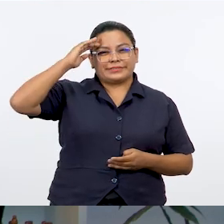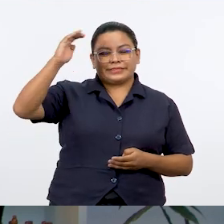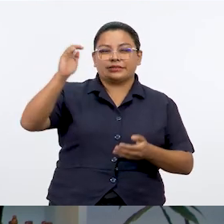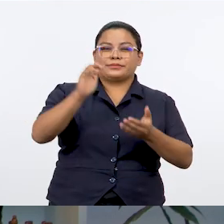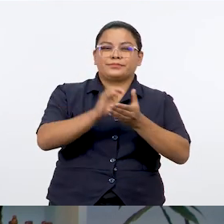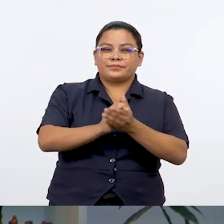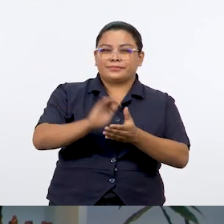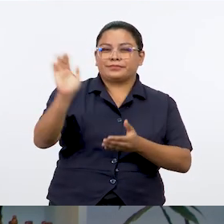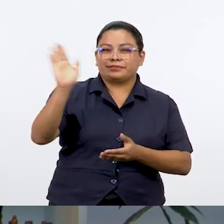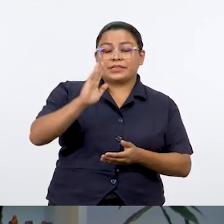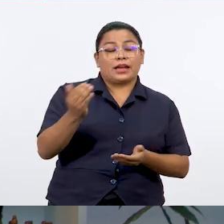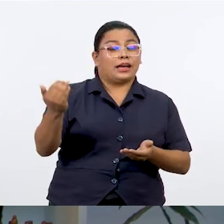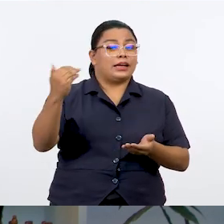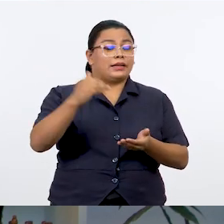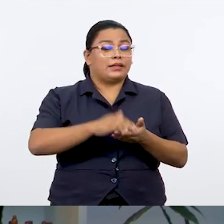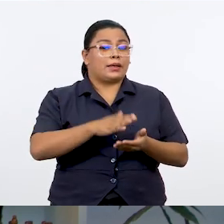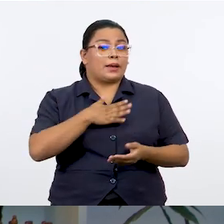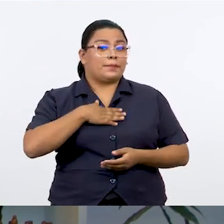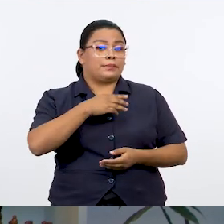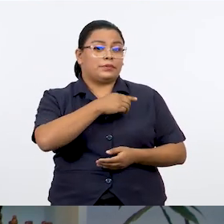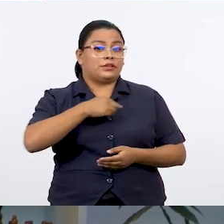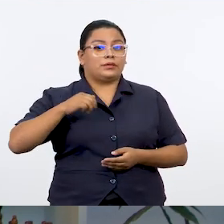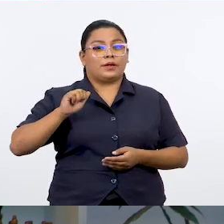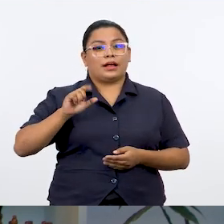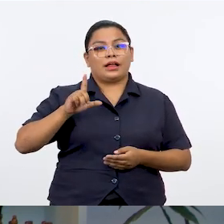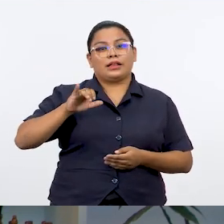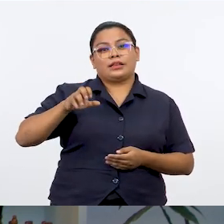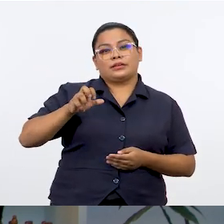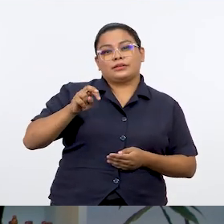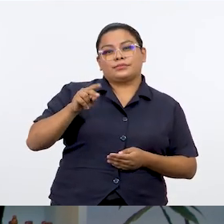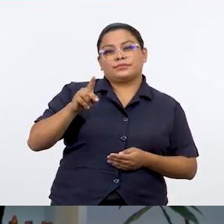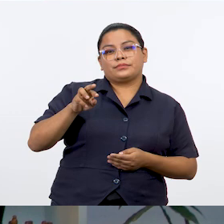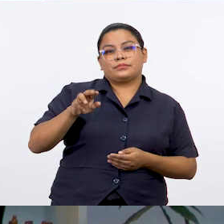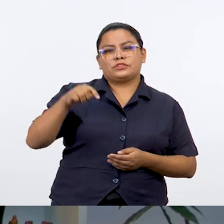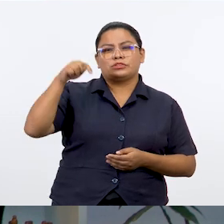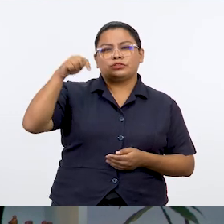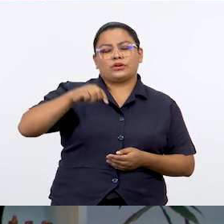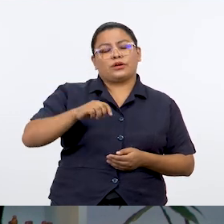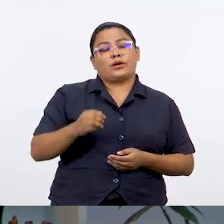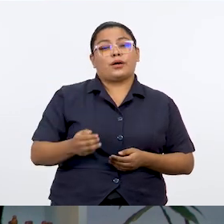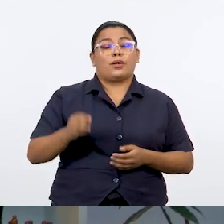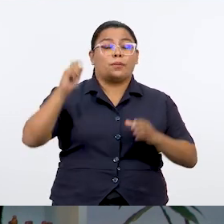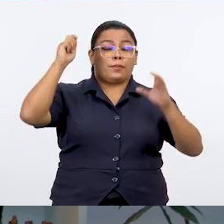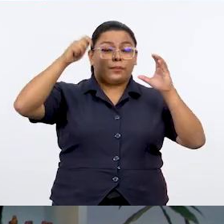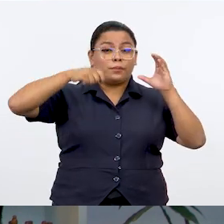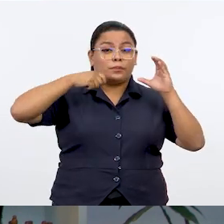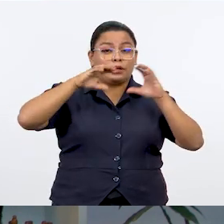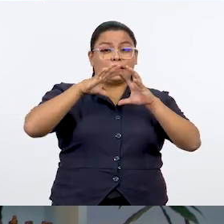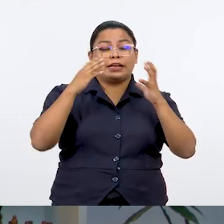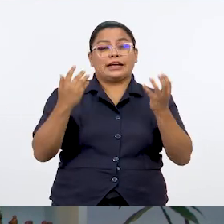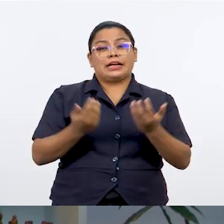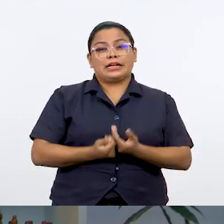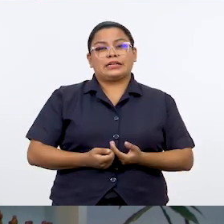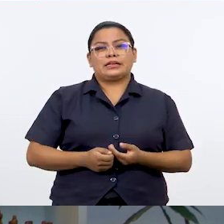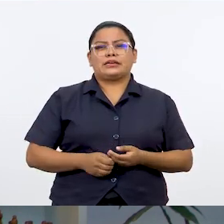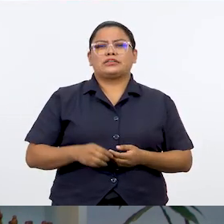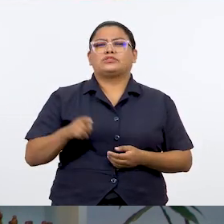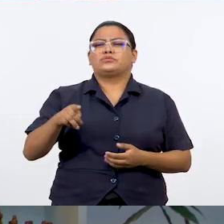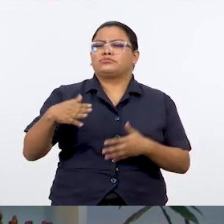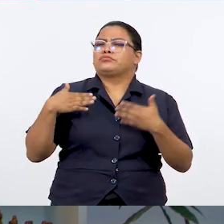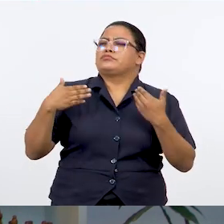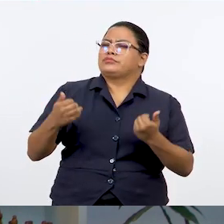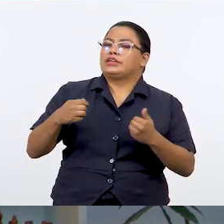es un gusto saludarte nuevamente. Mi nombre es Alejandra Regalado y hoy estamos acá en otro webinar. Wendy, ¿cómo te encuentras? Pues